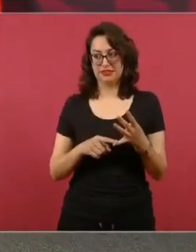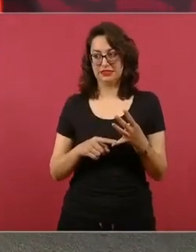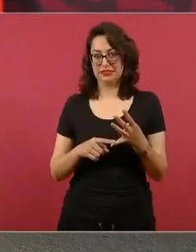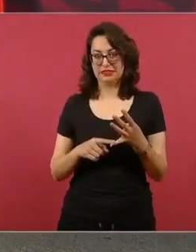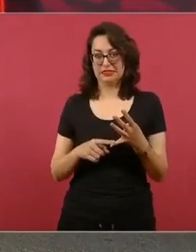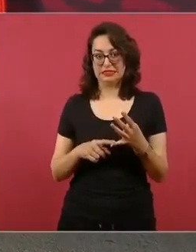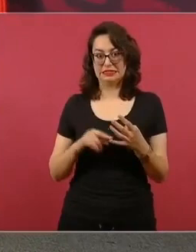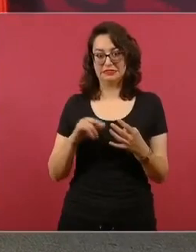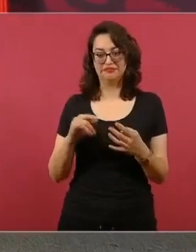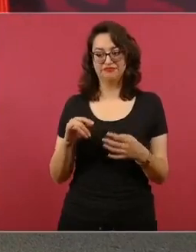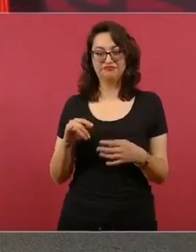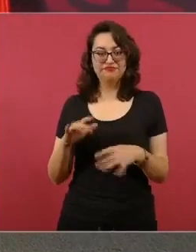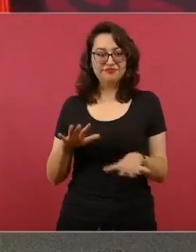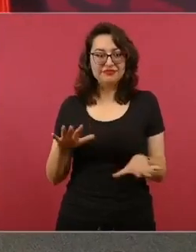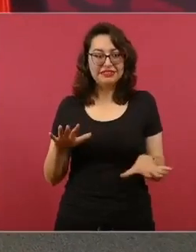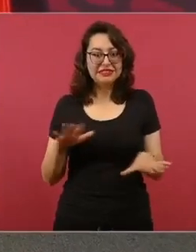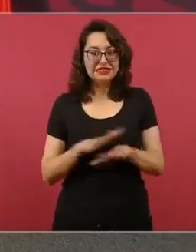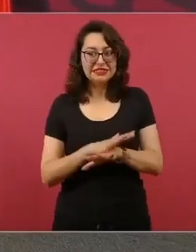se